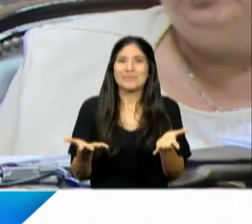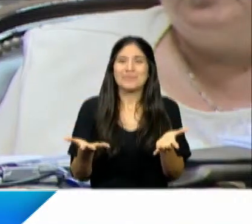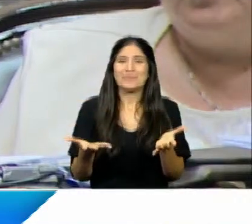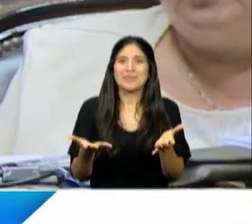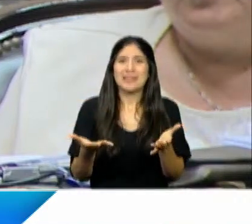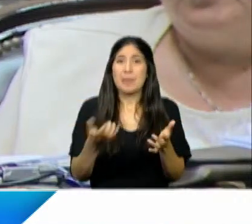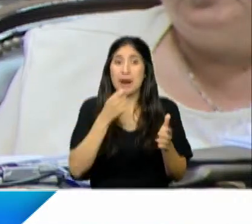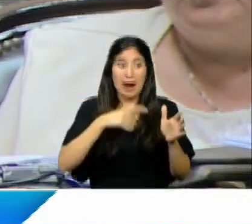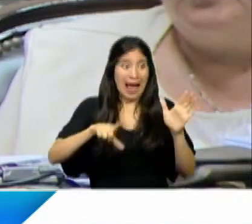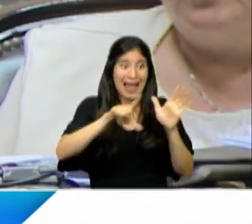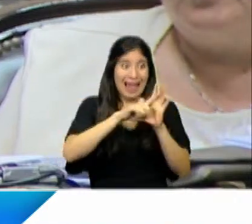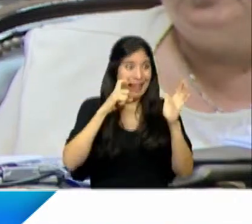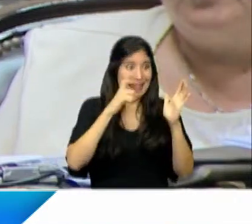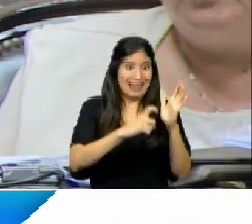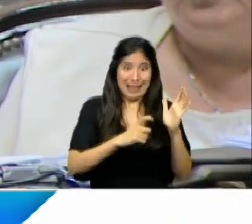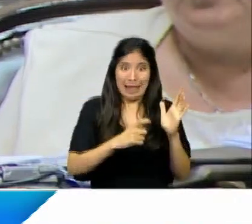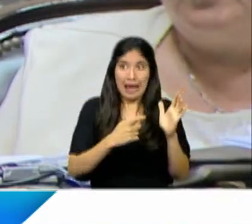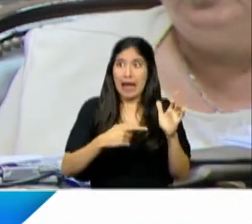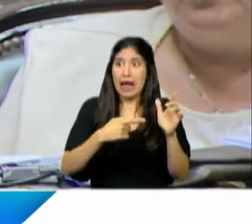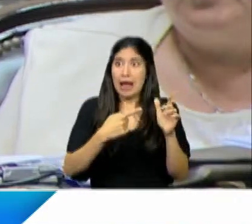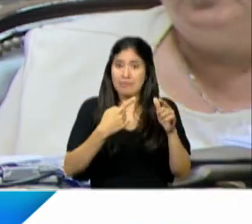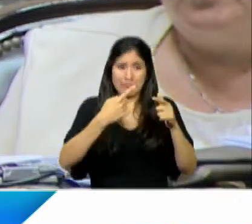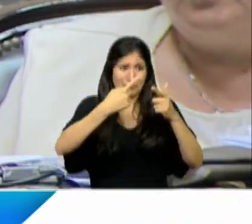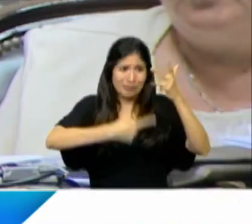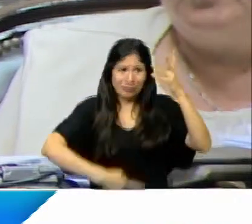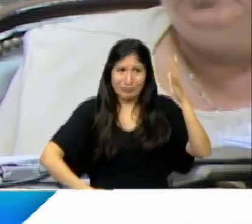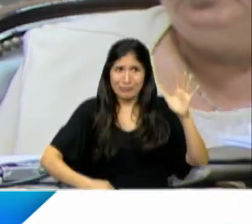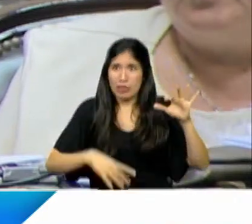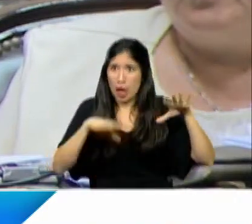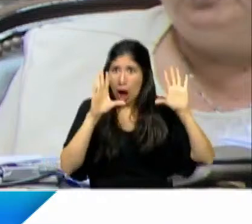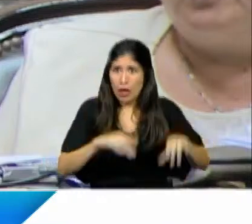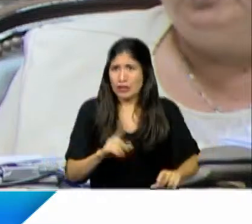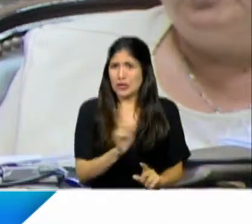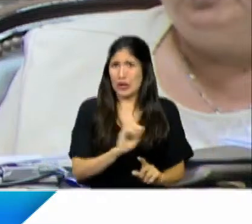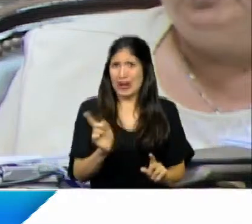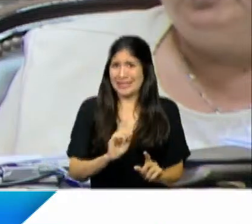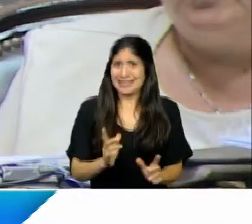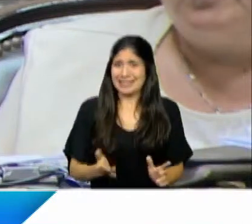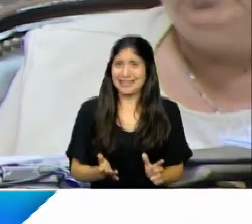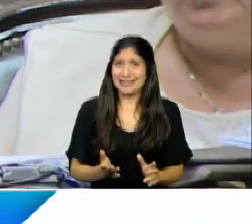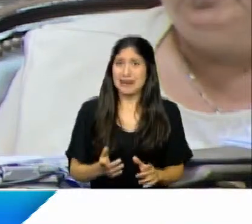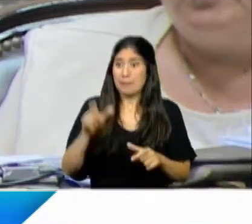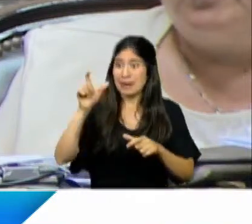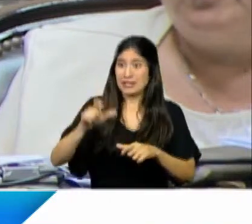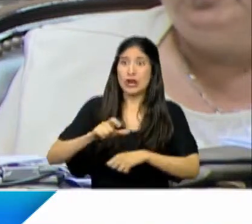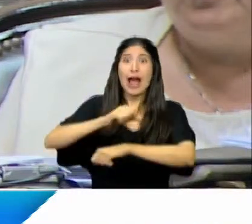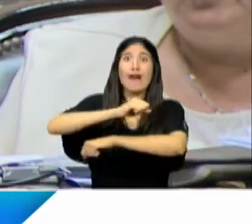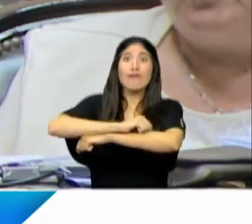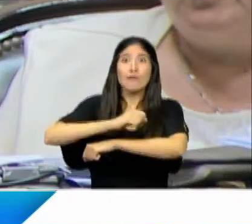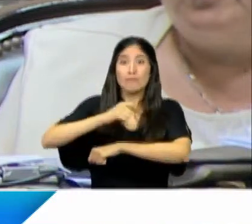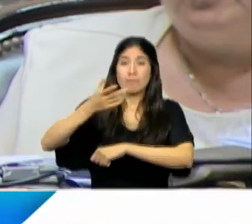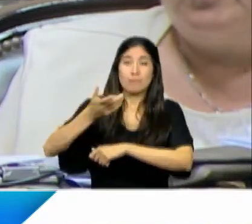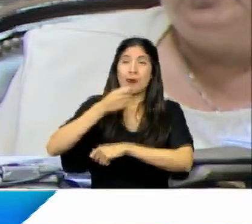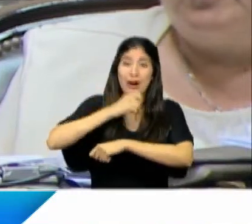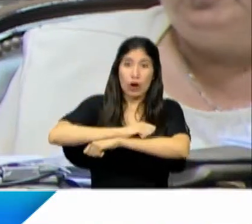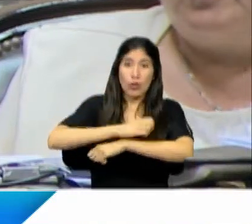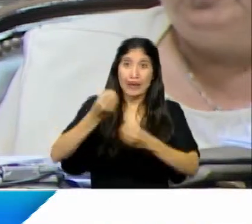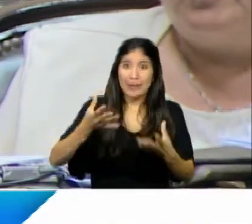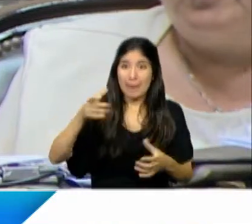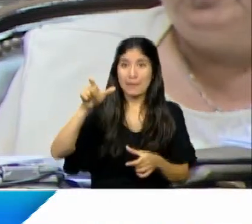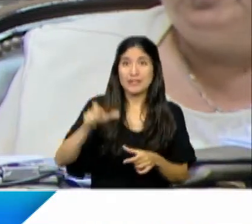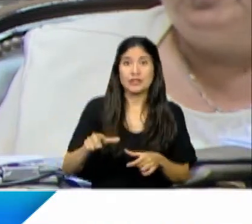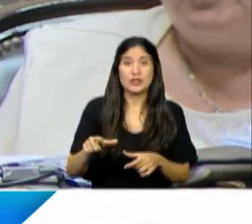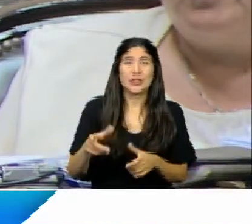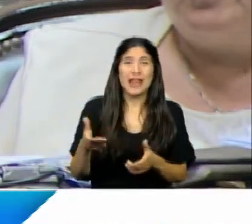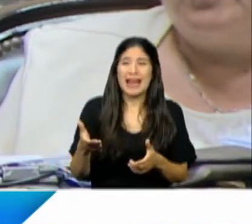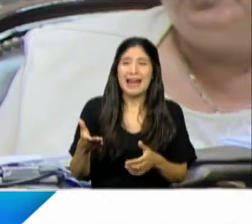los delitos que hacen a un buen funcionario, sea electivo o no electivo, porque no se trata de quien nos representan. Les voy a decir que mucha más capacidad de daño